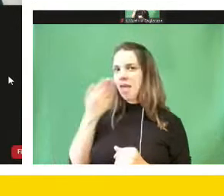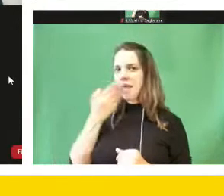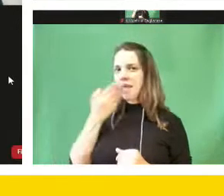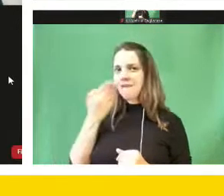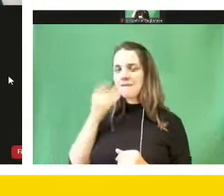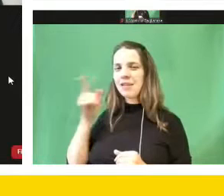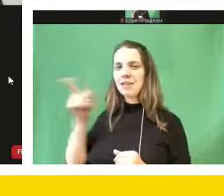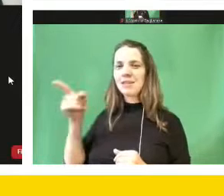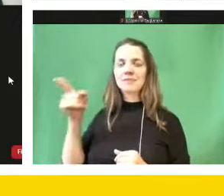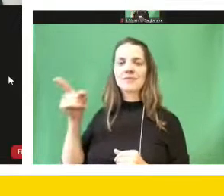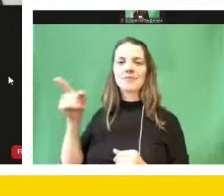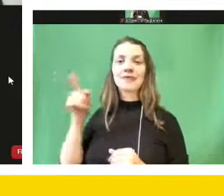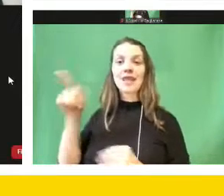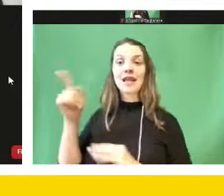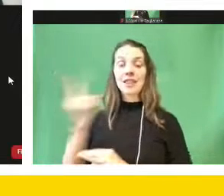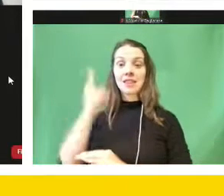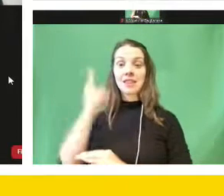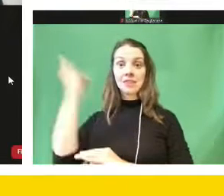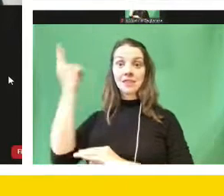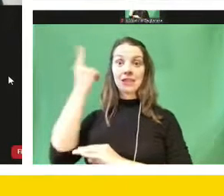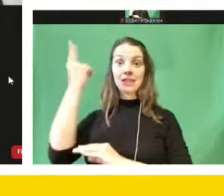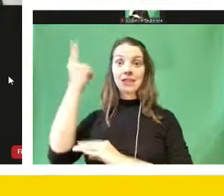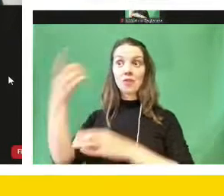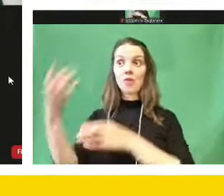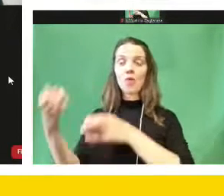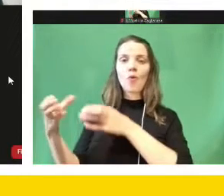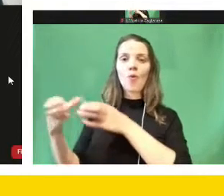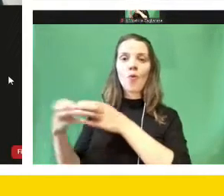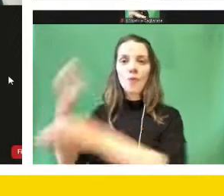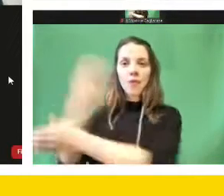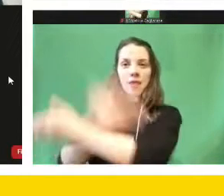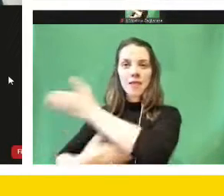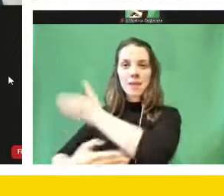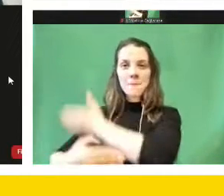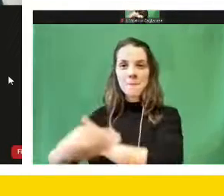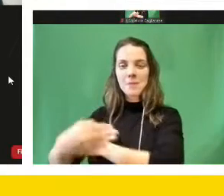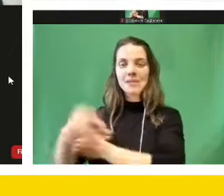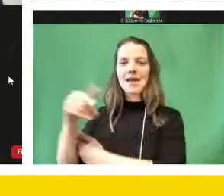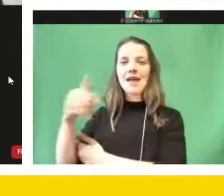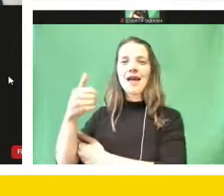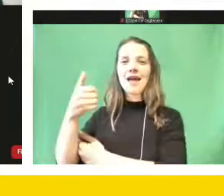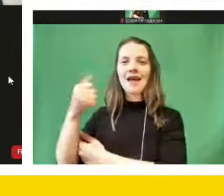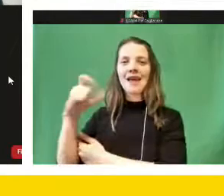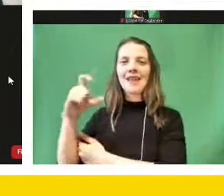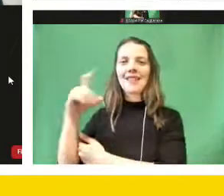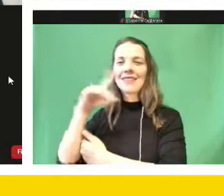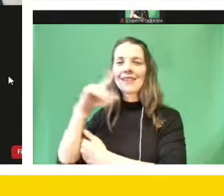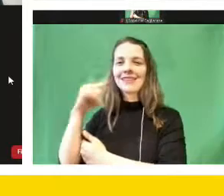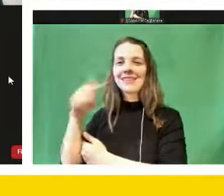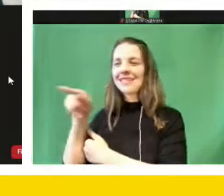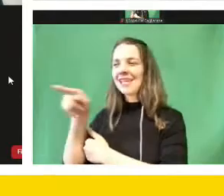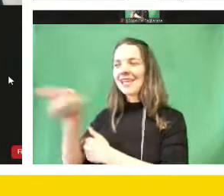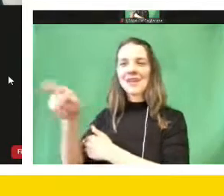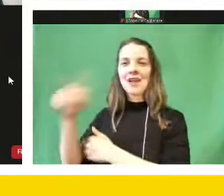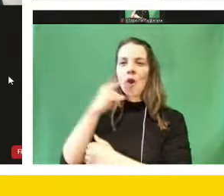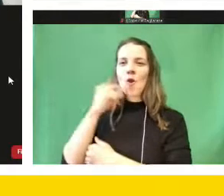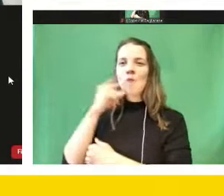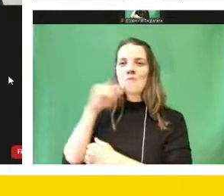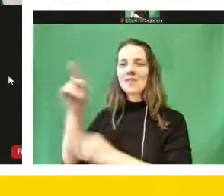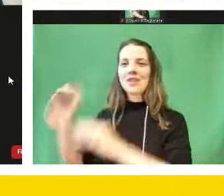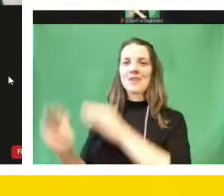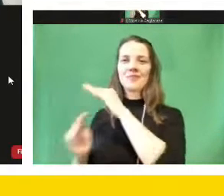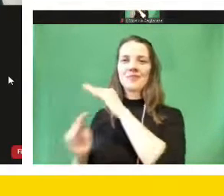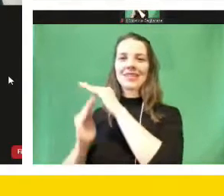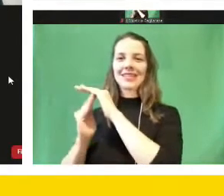el director ejecutivo de la Agencia Nacional de Discapacidad, el ANDIS, para que nos dé su palabra. Bienvenido,